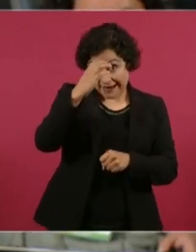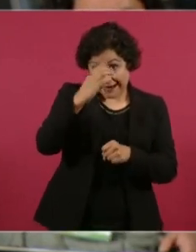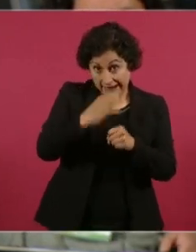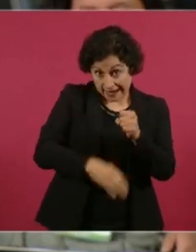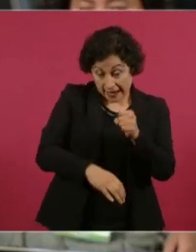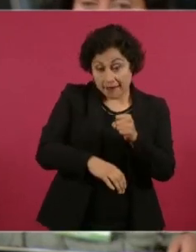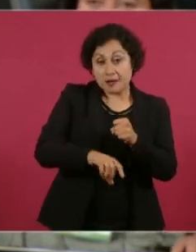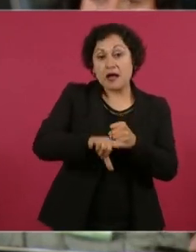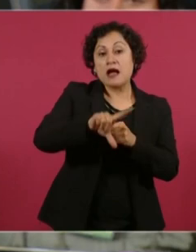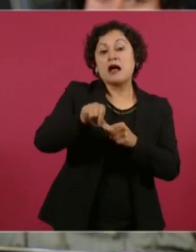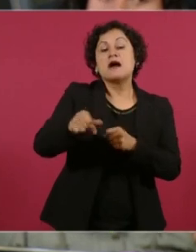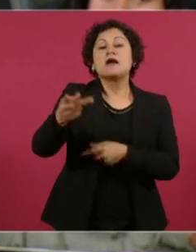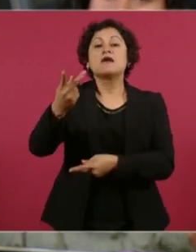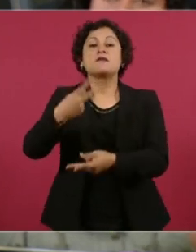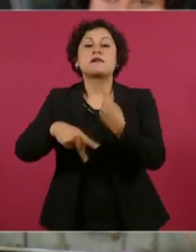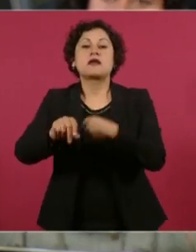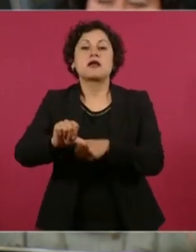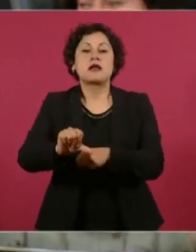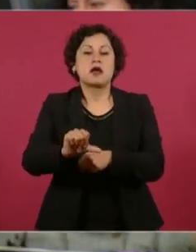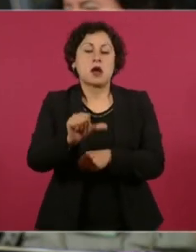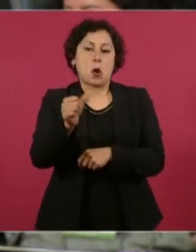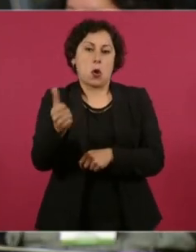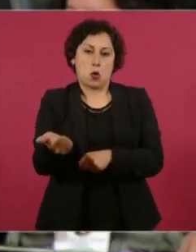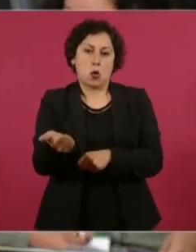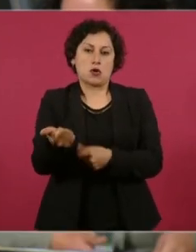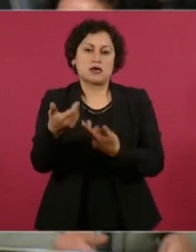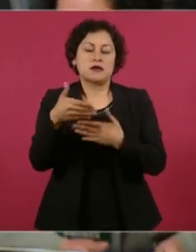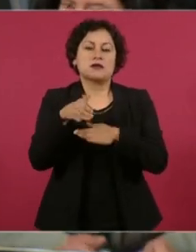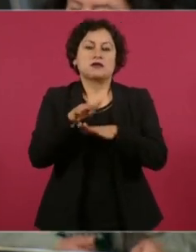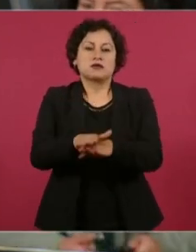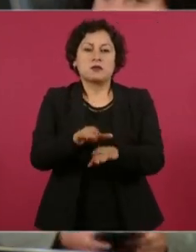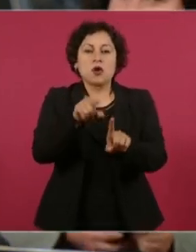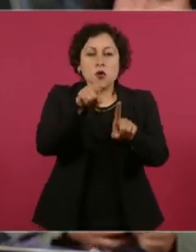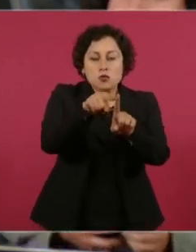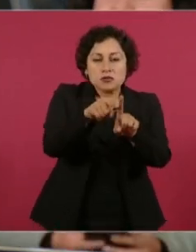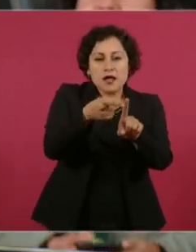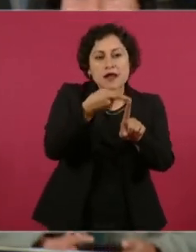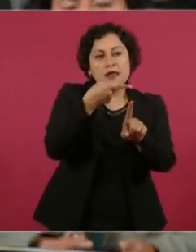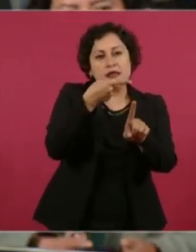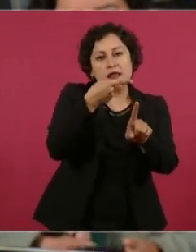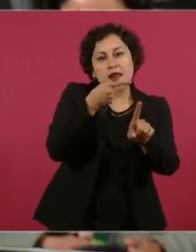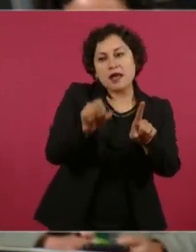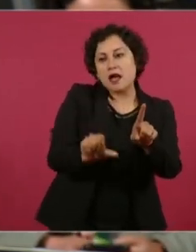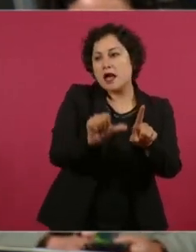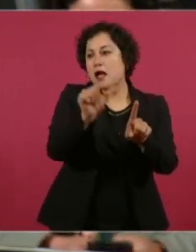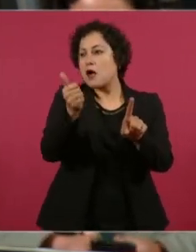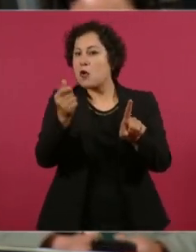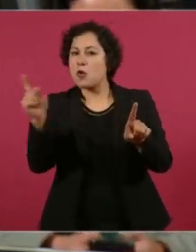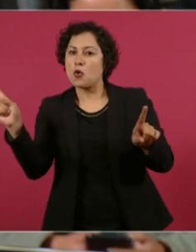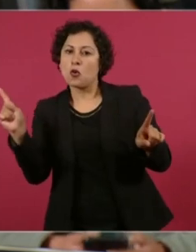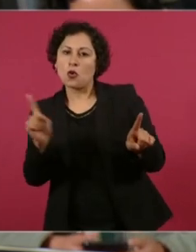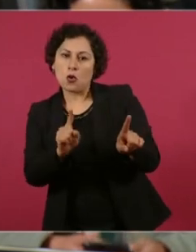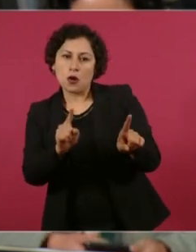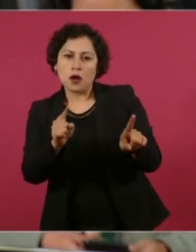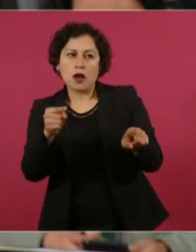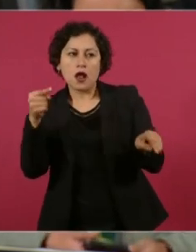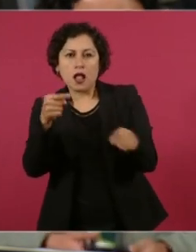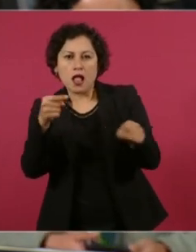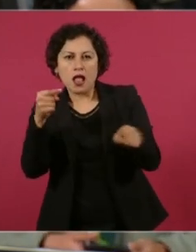dar una respuesta constatataria de lo que usted dice. Se le va a atacar, se le va a